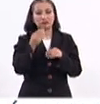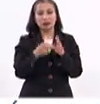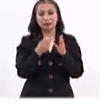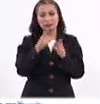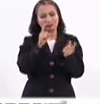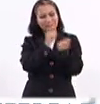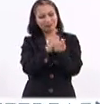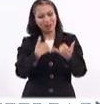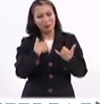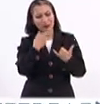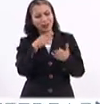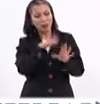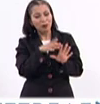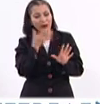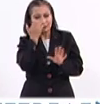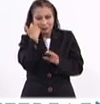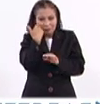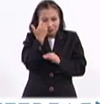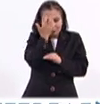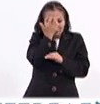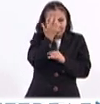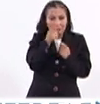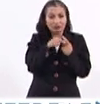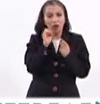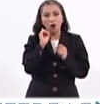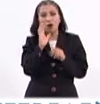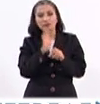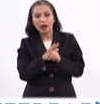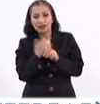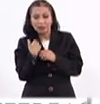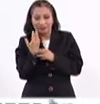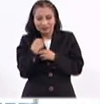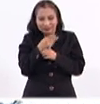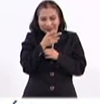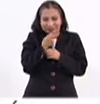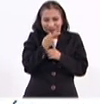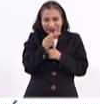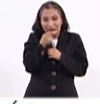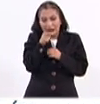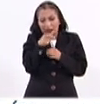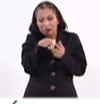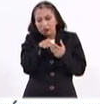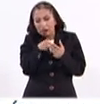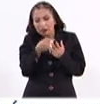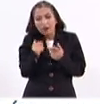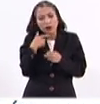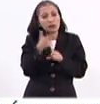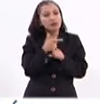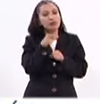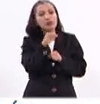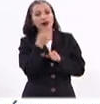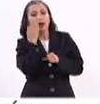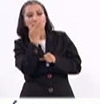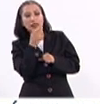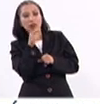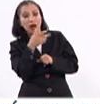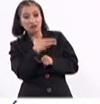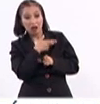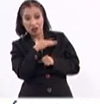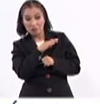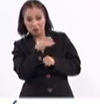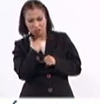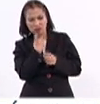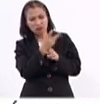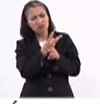veces te encuentras chicos como que tímidos o un poquito introvertidos, y ahí es donde uno empieza a identificar esas habilidades que pueden